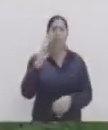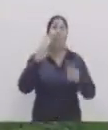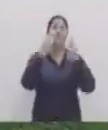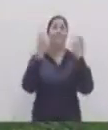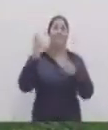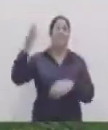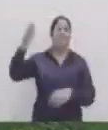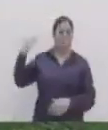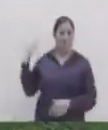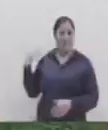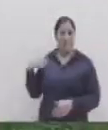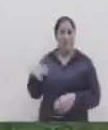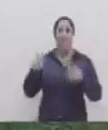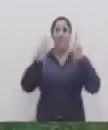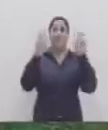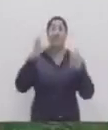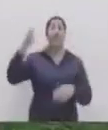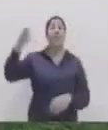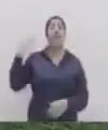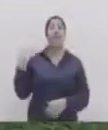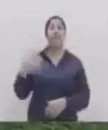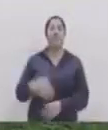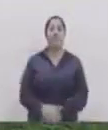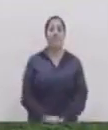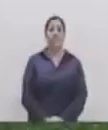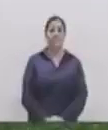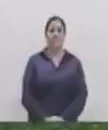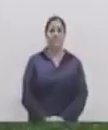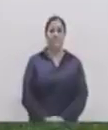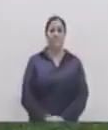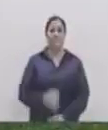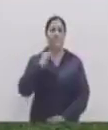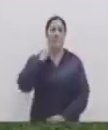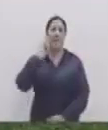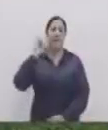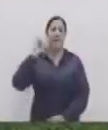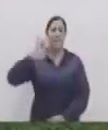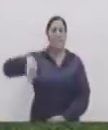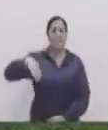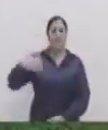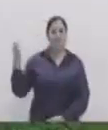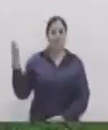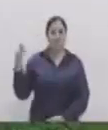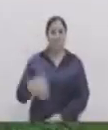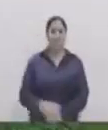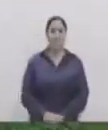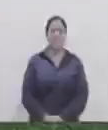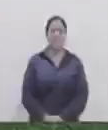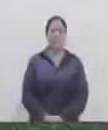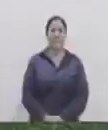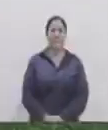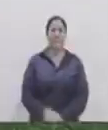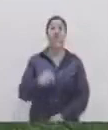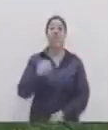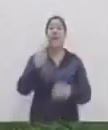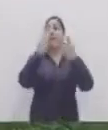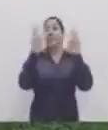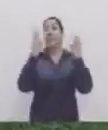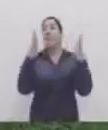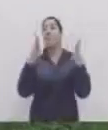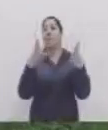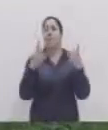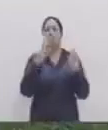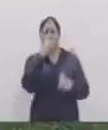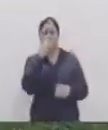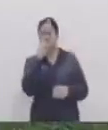un poco el tema anterior. Nuestro tema anterior fue Naalajli, Jorojla, Nagragua, Shaui, los